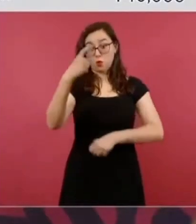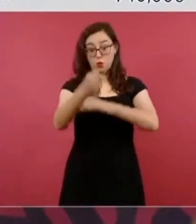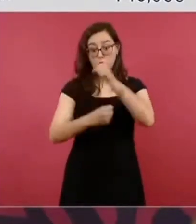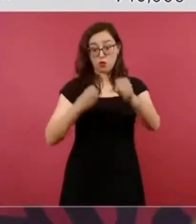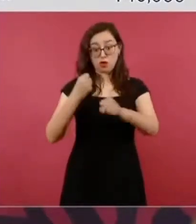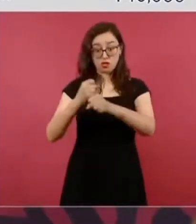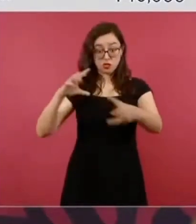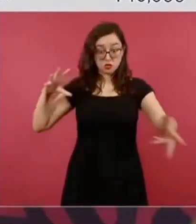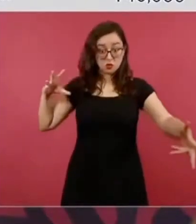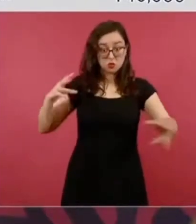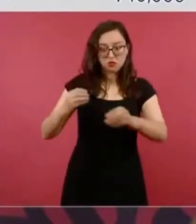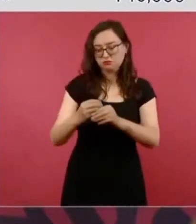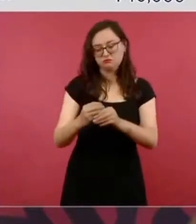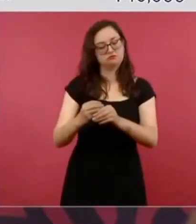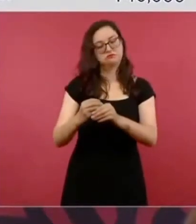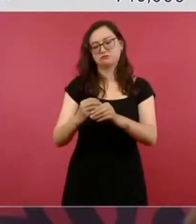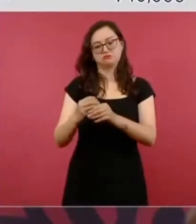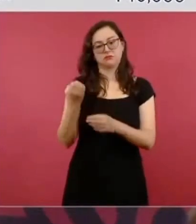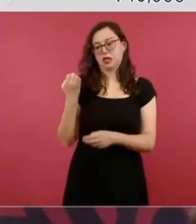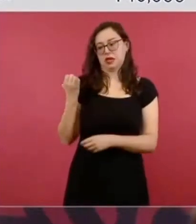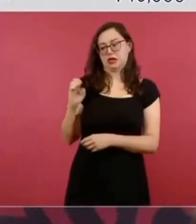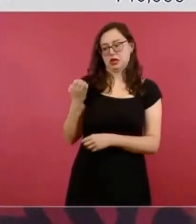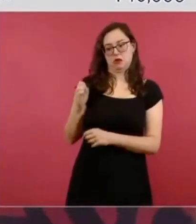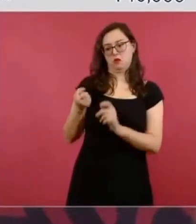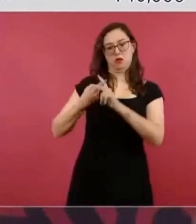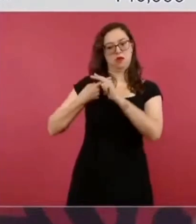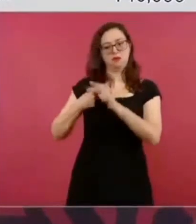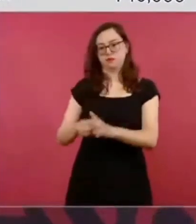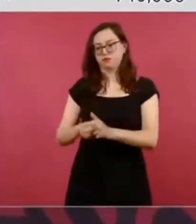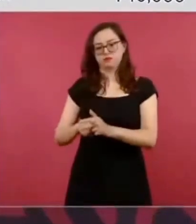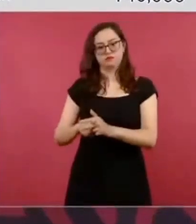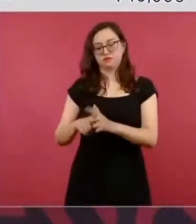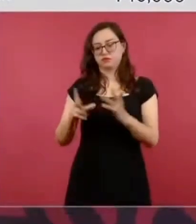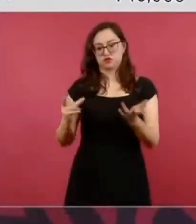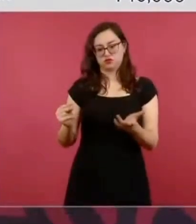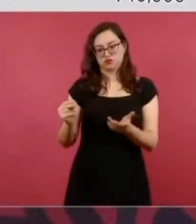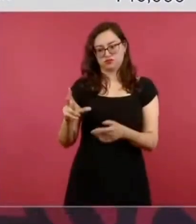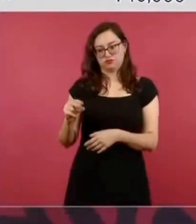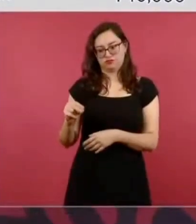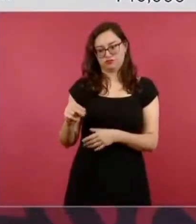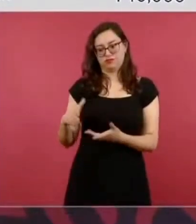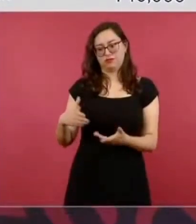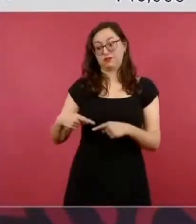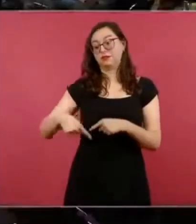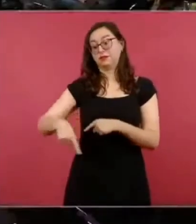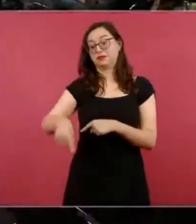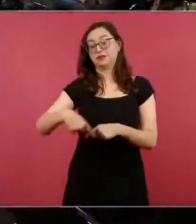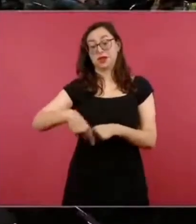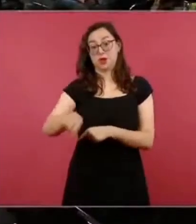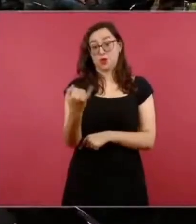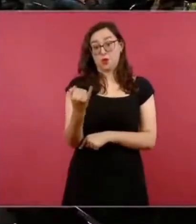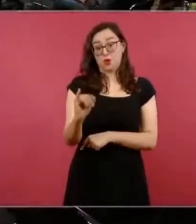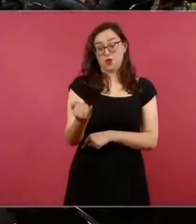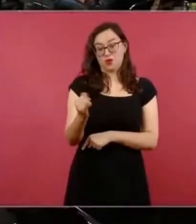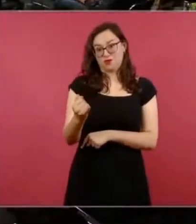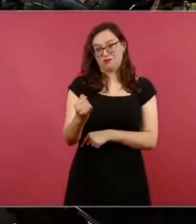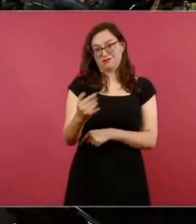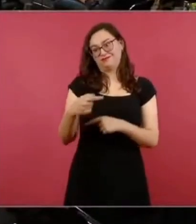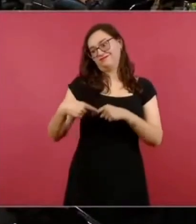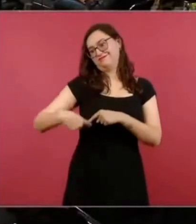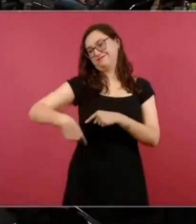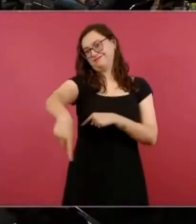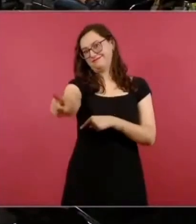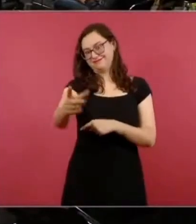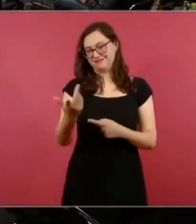como esta va a empezar en el segundo semestre, pues ya nada más se cuenta la mitad del año. ¿Qué ha fallado en los